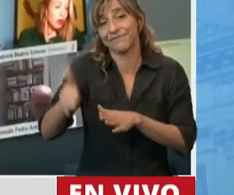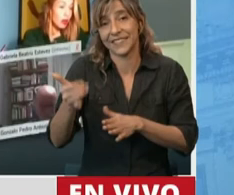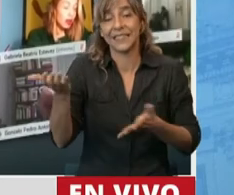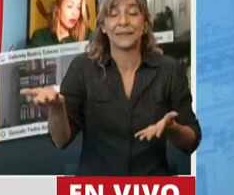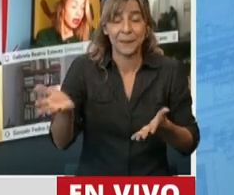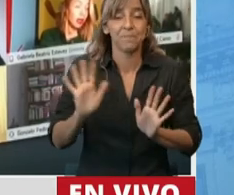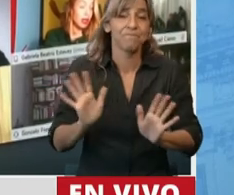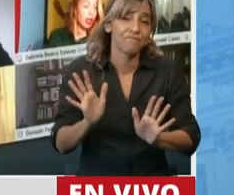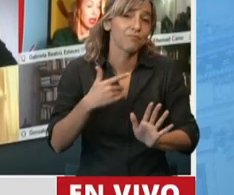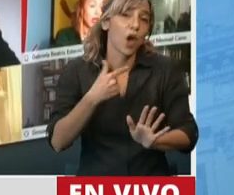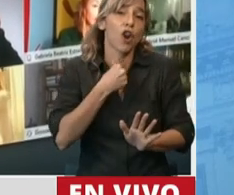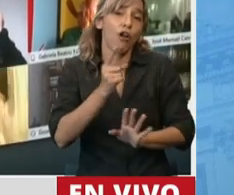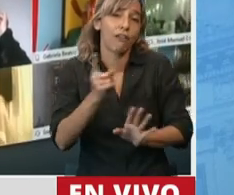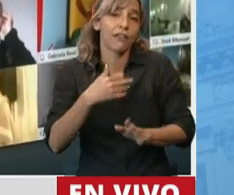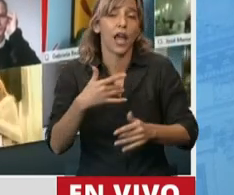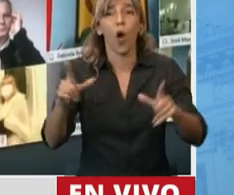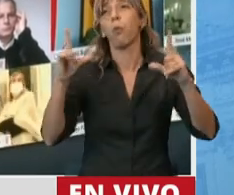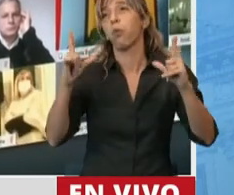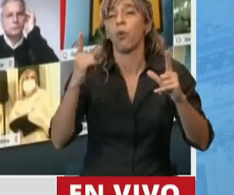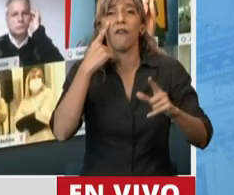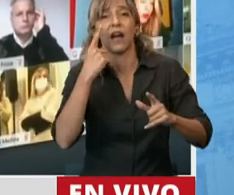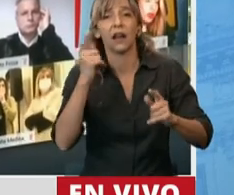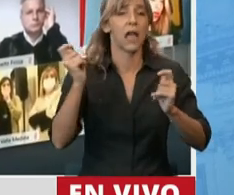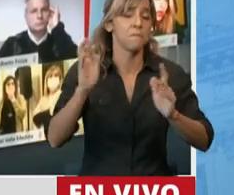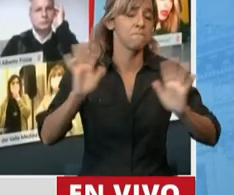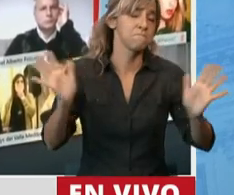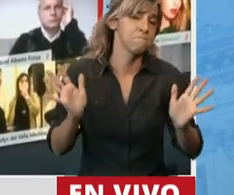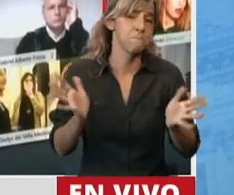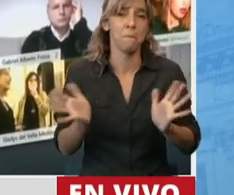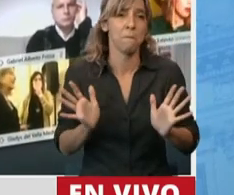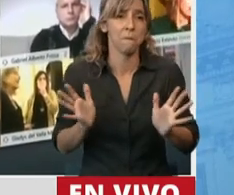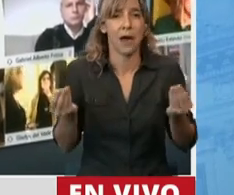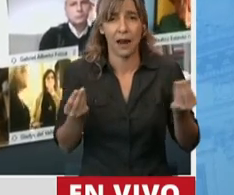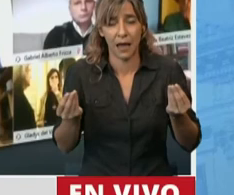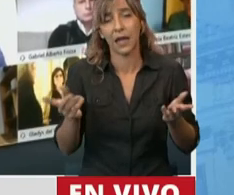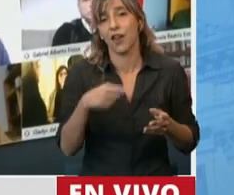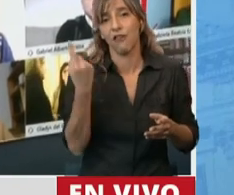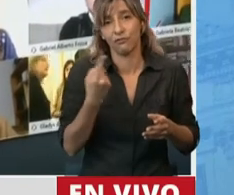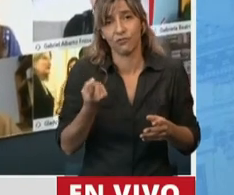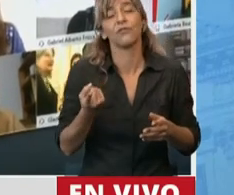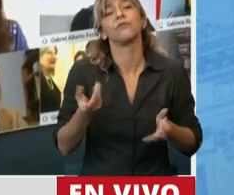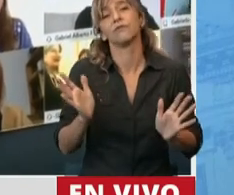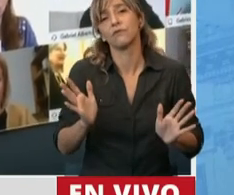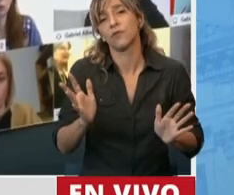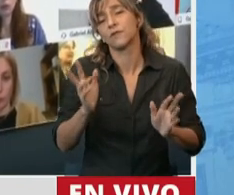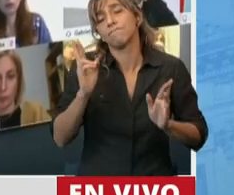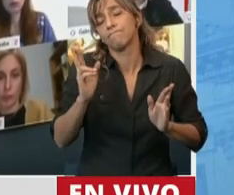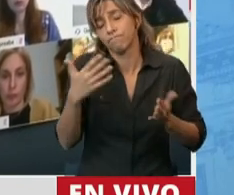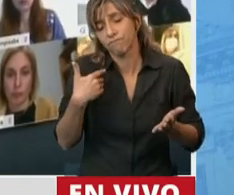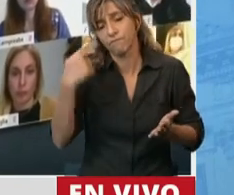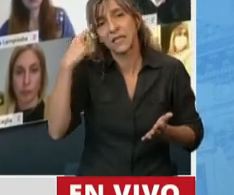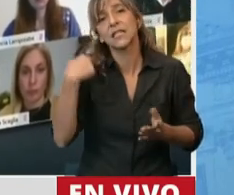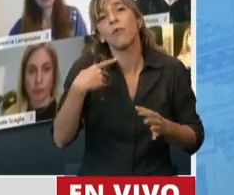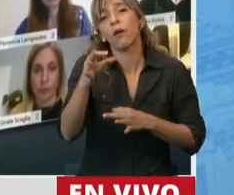de privilegiar egos que no nos conducen a nada. Estamos y esperamos que este proyecto sirva también para que